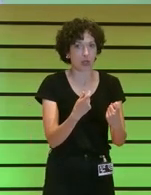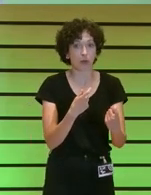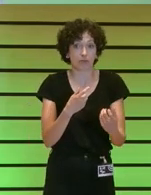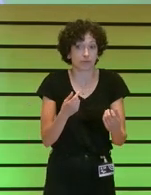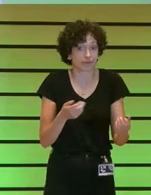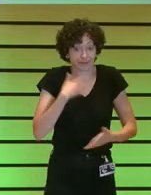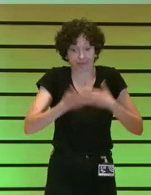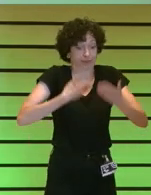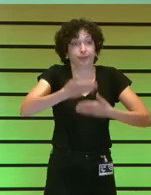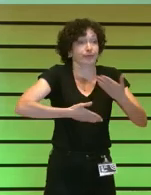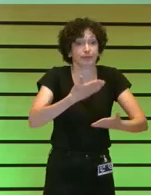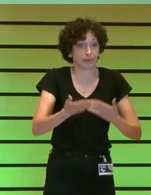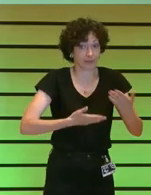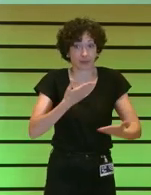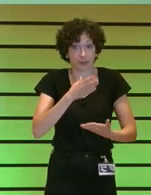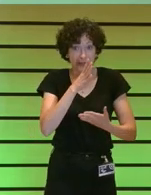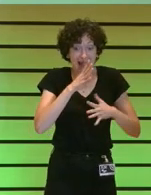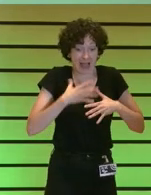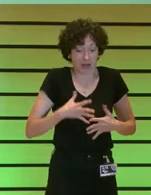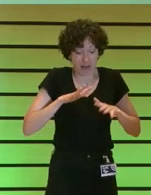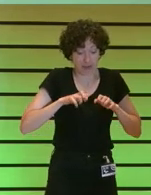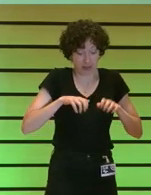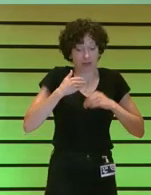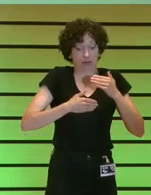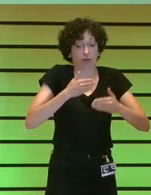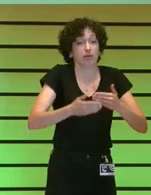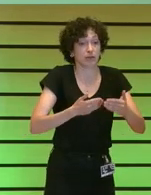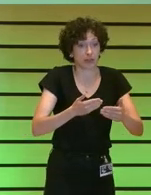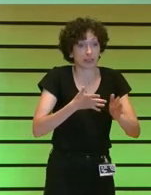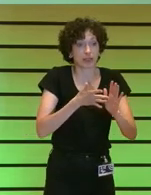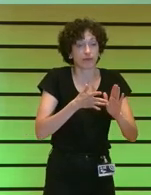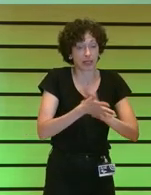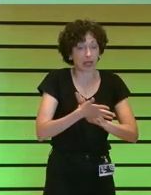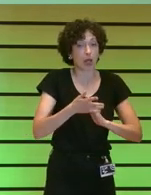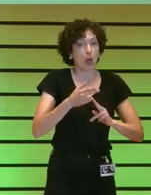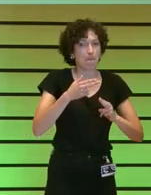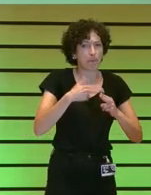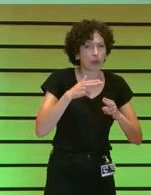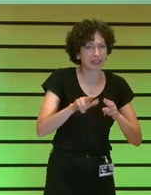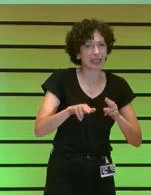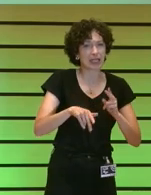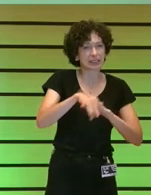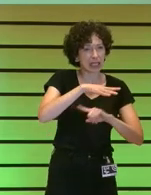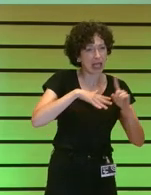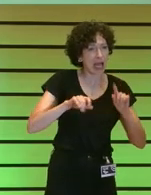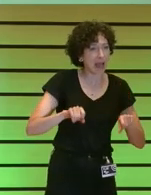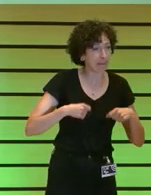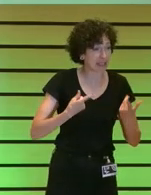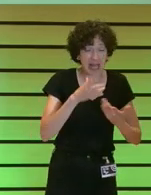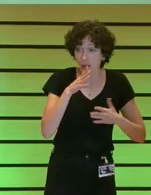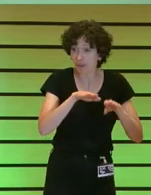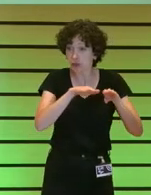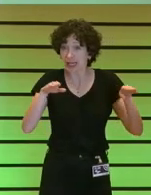sobre la marcha porque estamos Aprendiendo a hacer todo esto entonces las políticas ambientales o sea lo que necesita la sostenibilidad en estos momentos